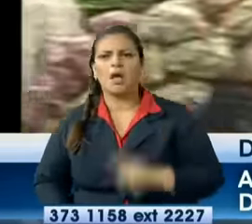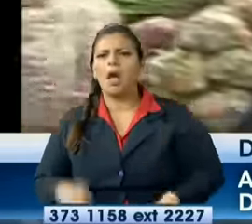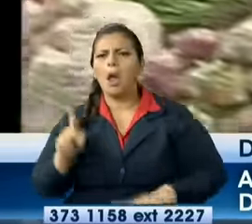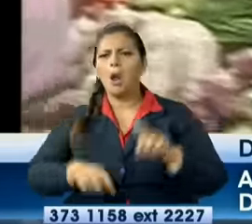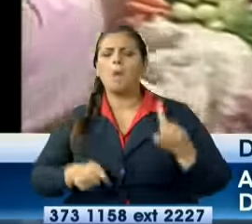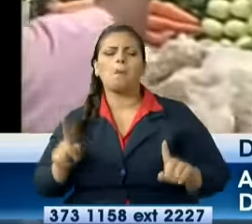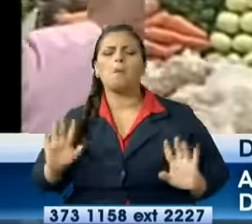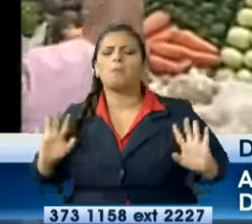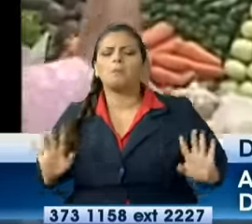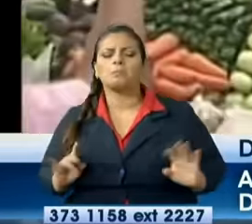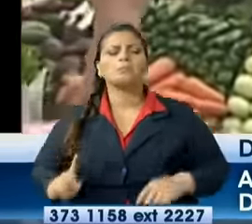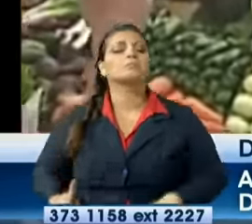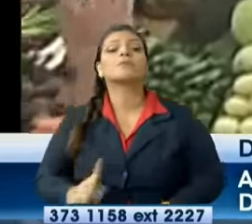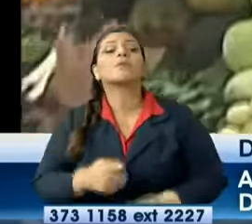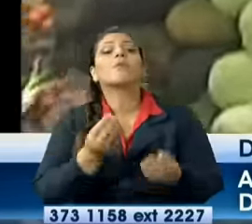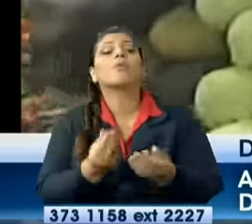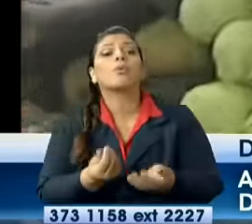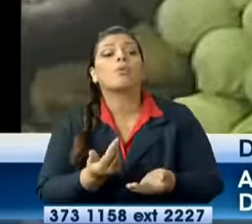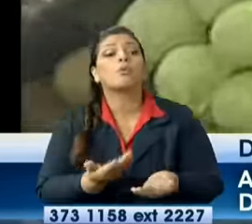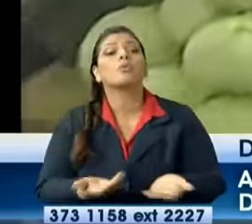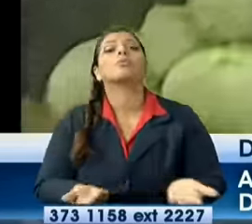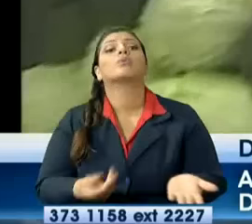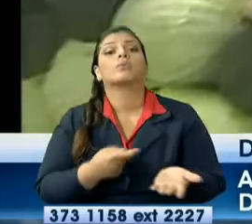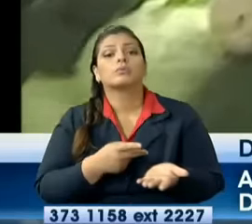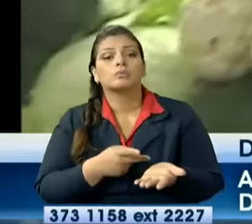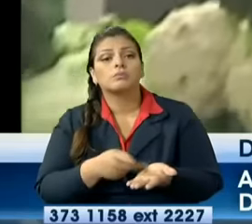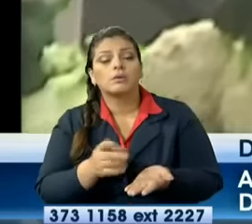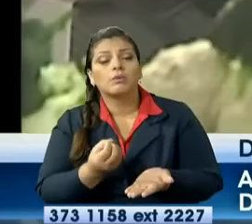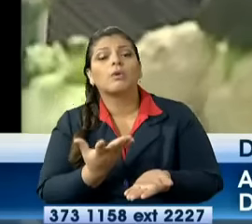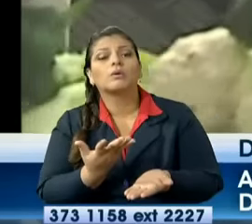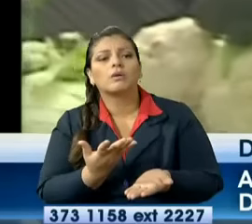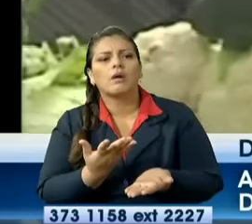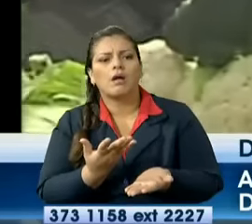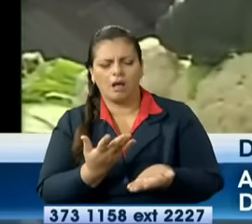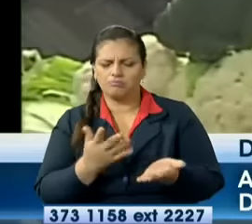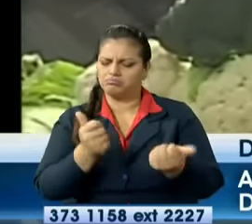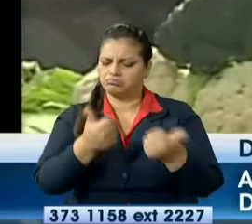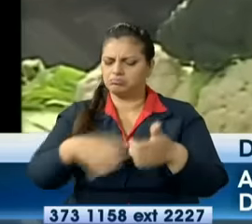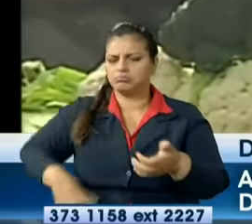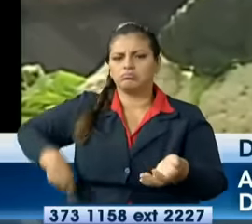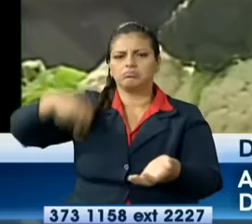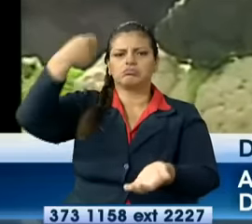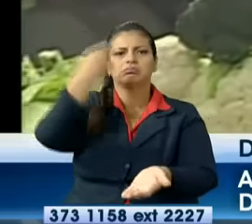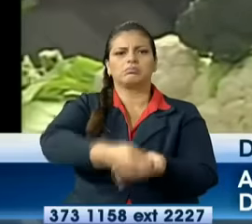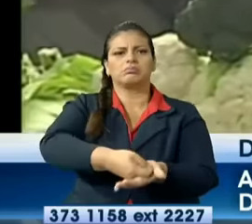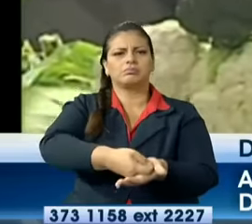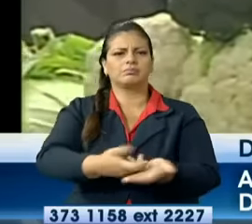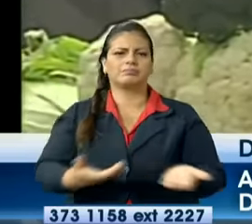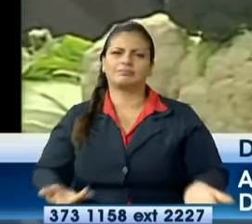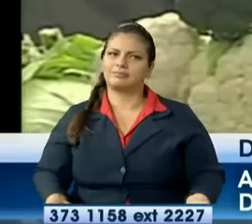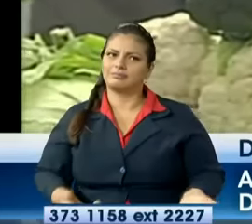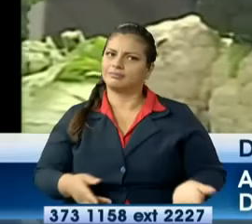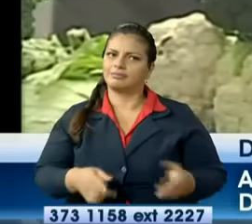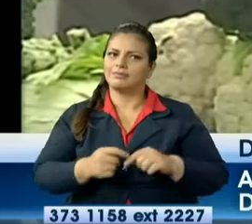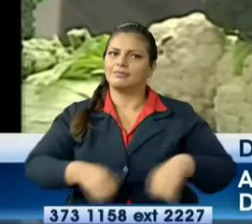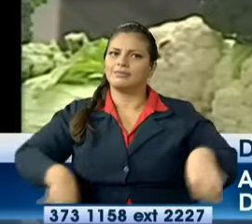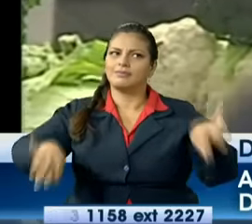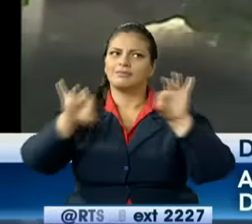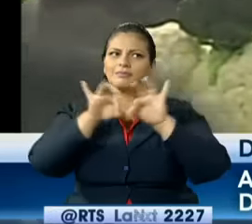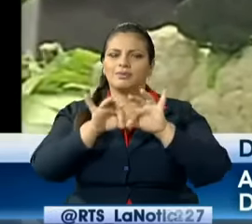está tapado en algunos puestos. Bueno, qué bueno que aquí la caserita tenga muy abastecido su barraquita, qué